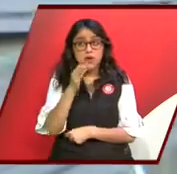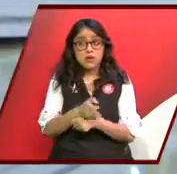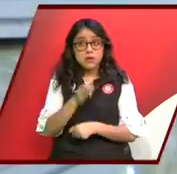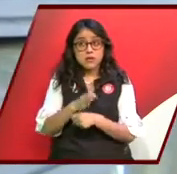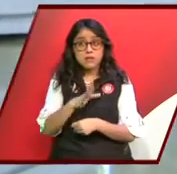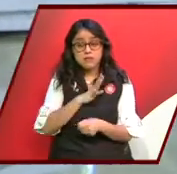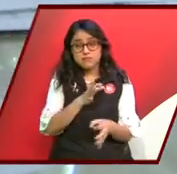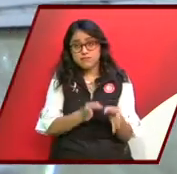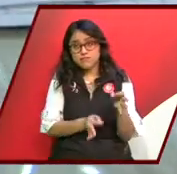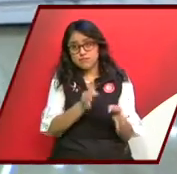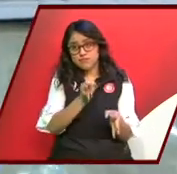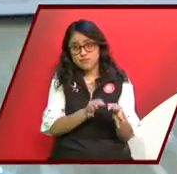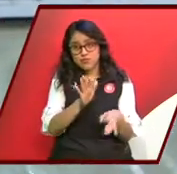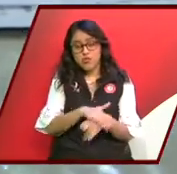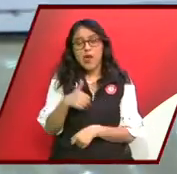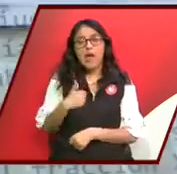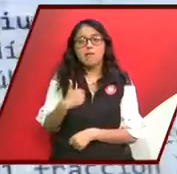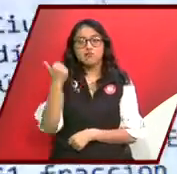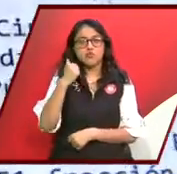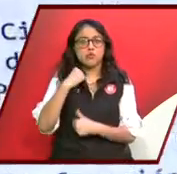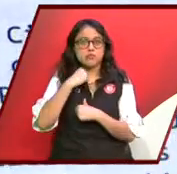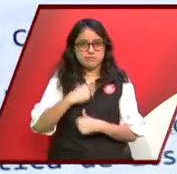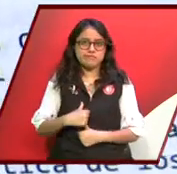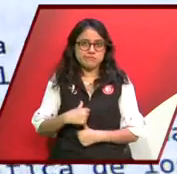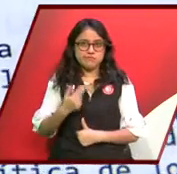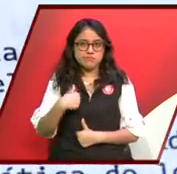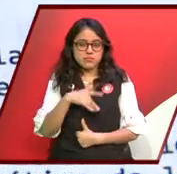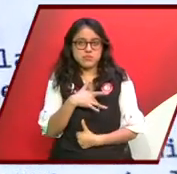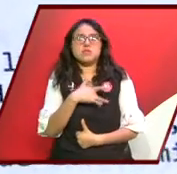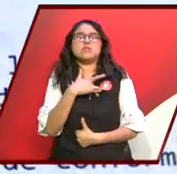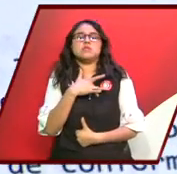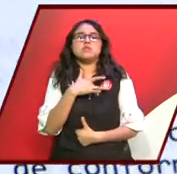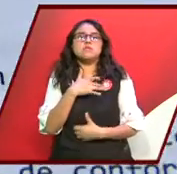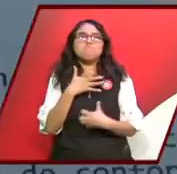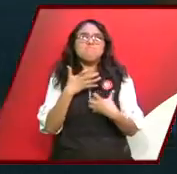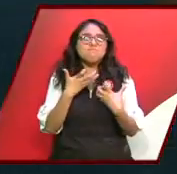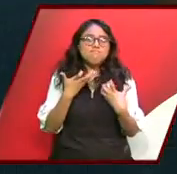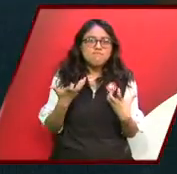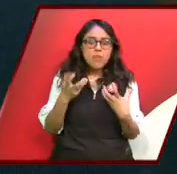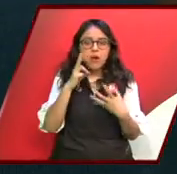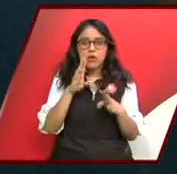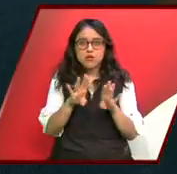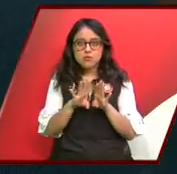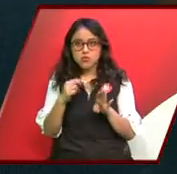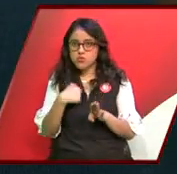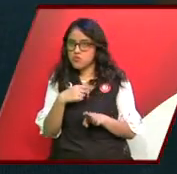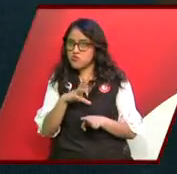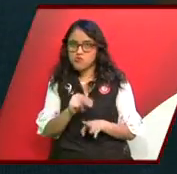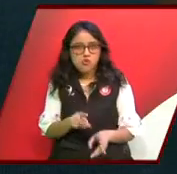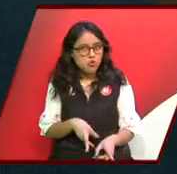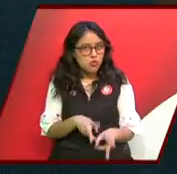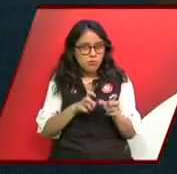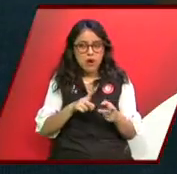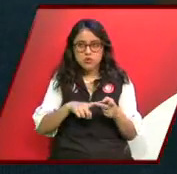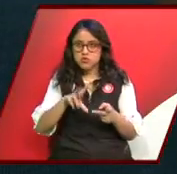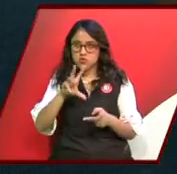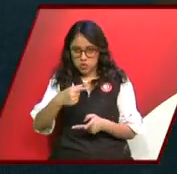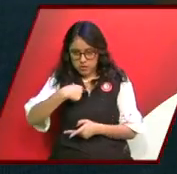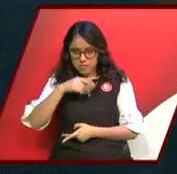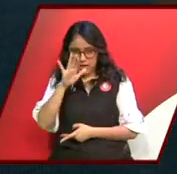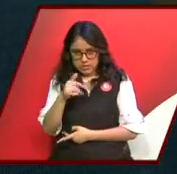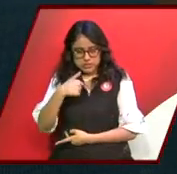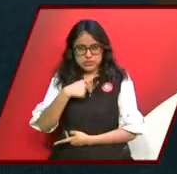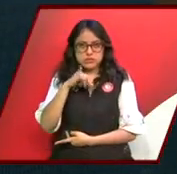llevan un proceso legal por abuso de autoridad. Me siento con mucha impotencia porque yo no soy un delincuente y me trataron como